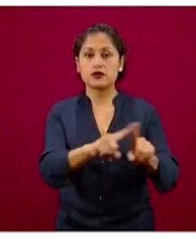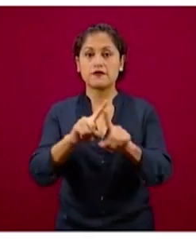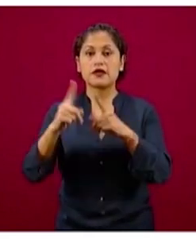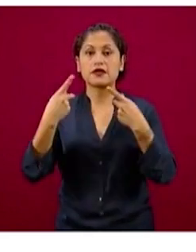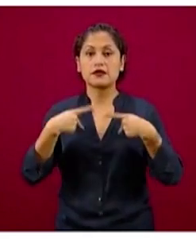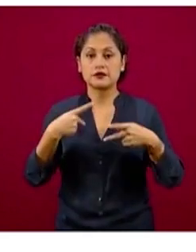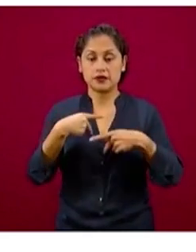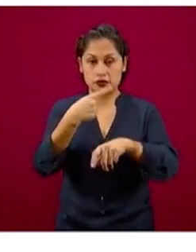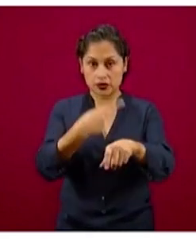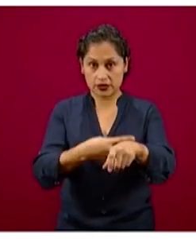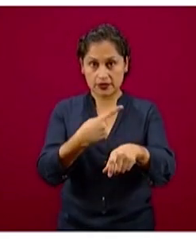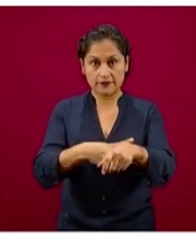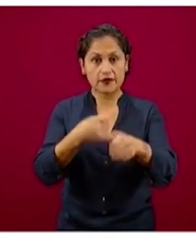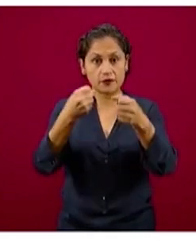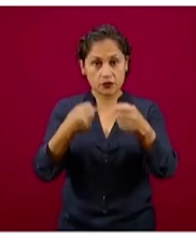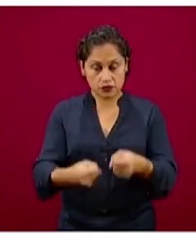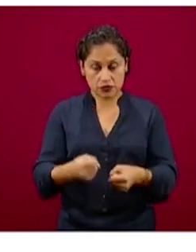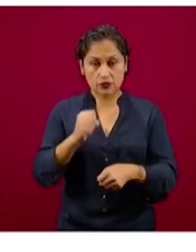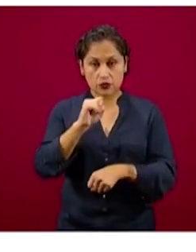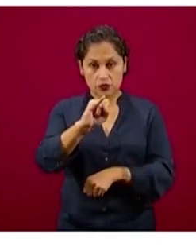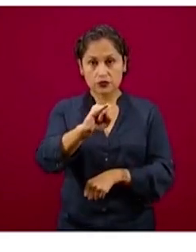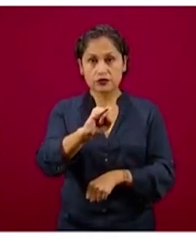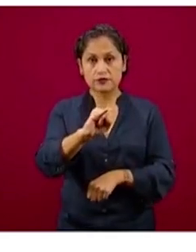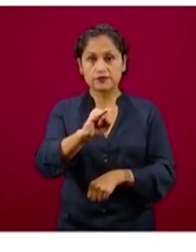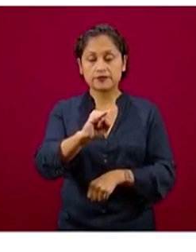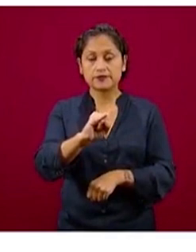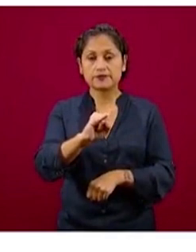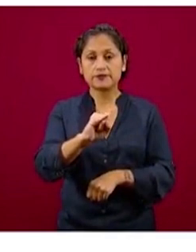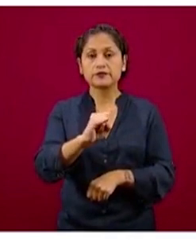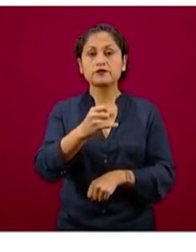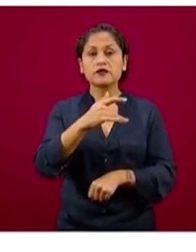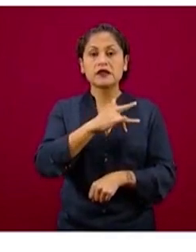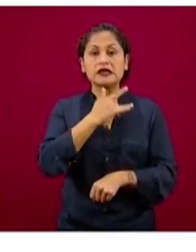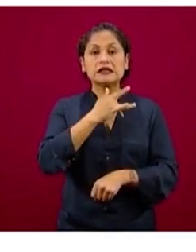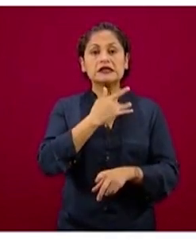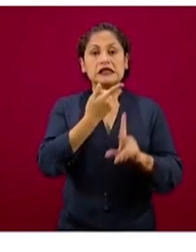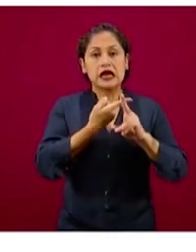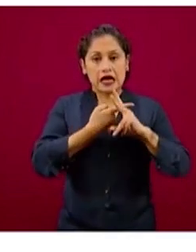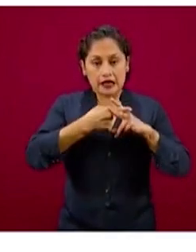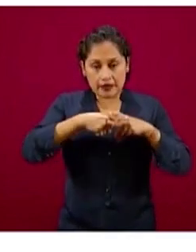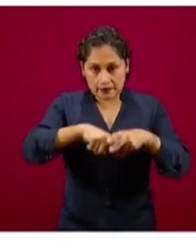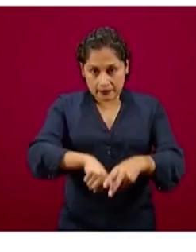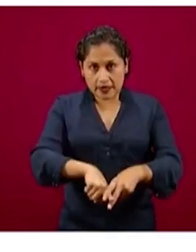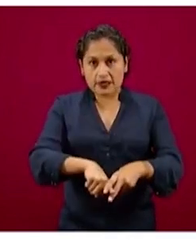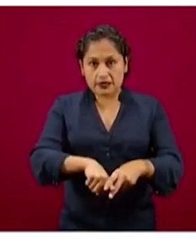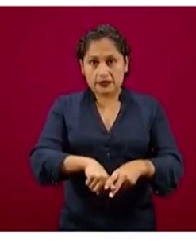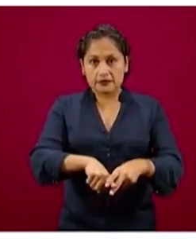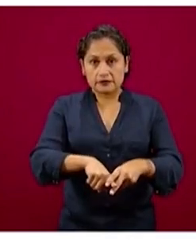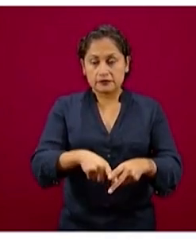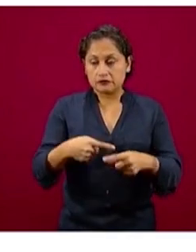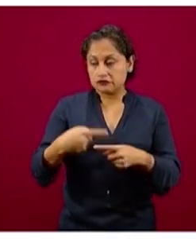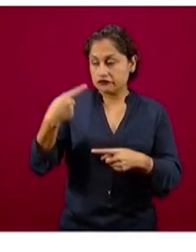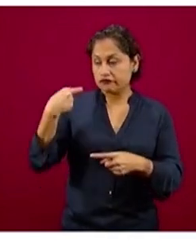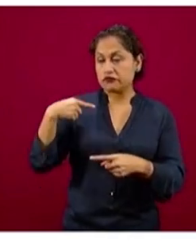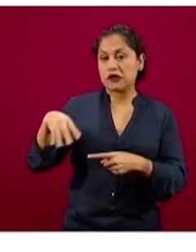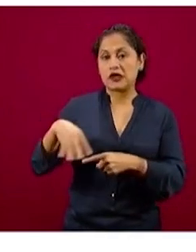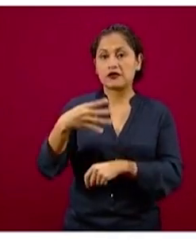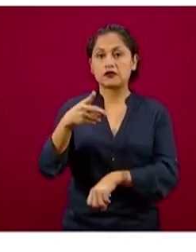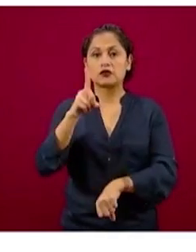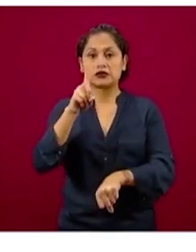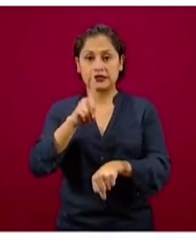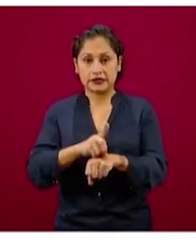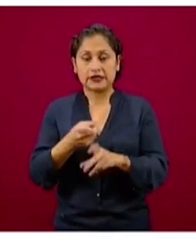confirmados que son que tienen inicio de síntomas en los últimos 14 días y por esa razón los consideramos como